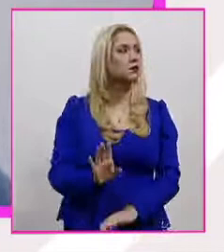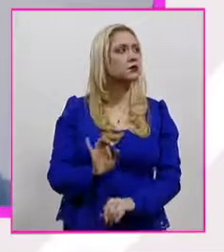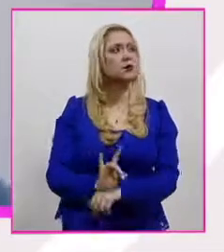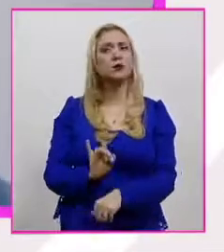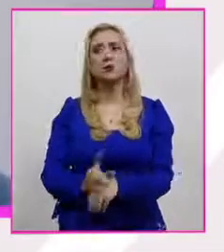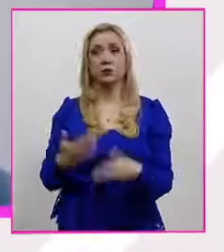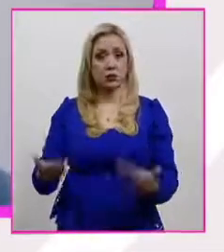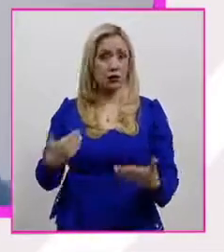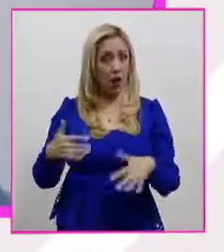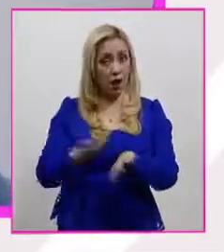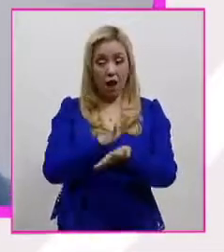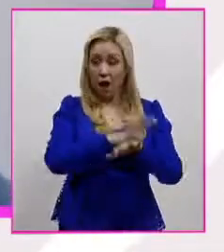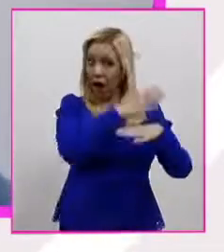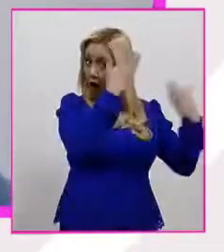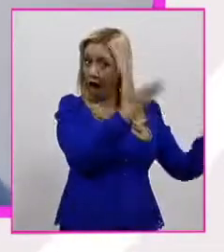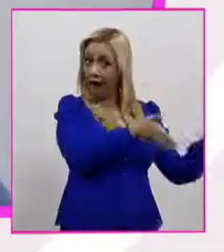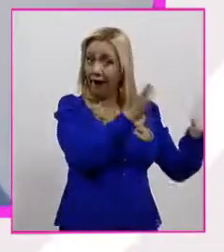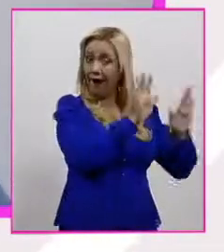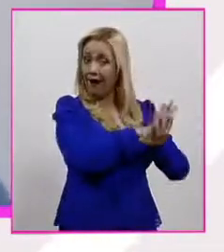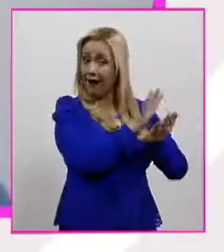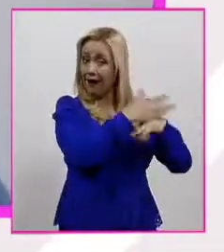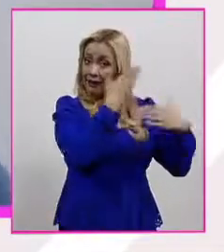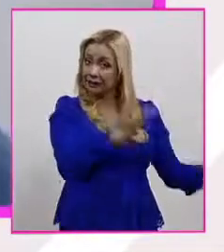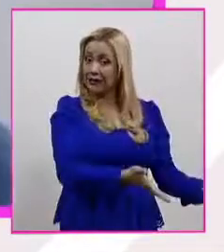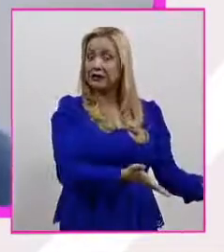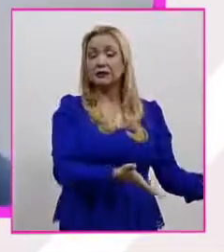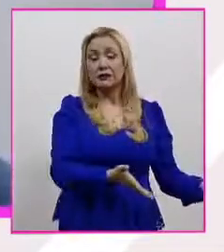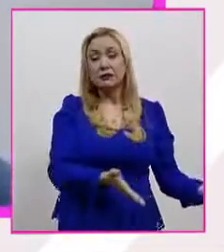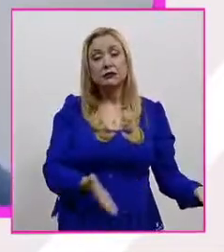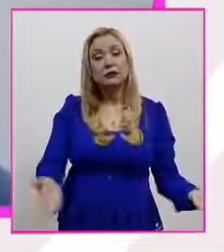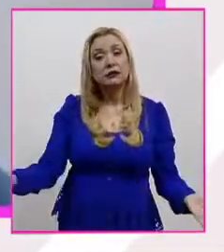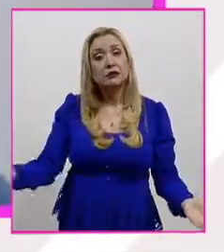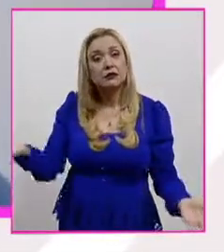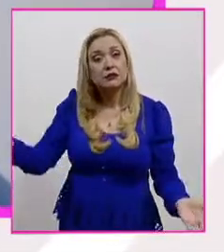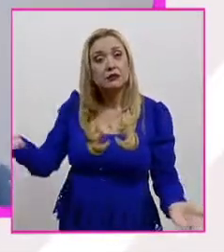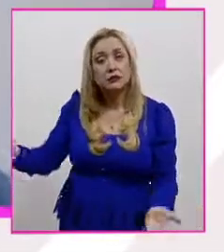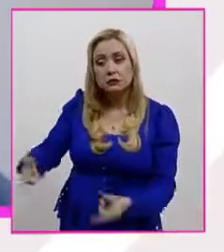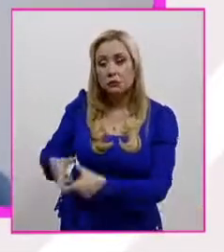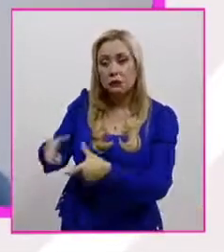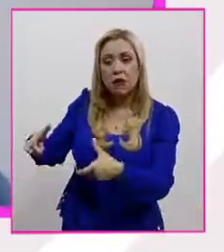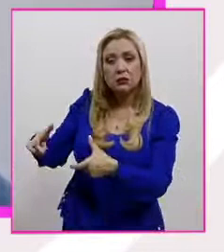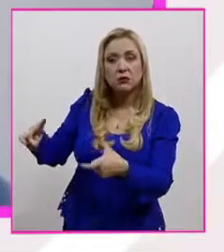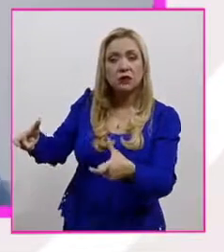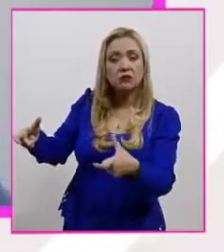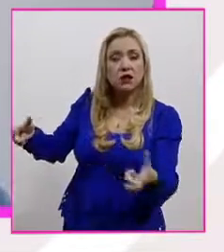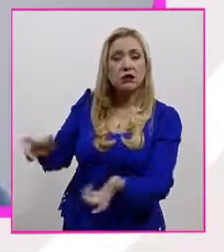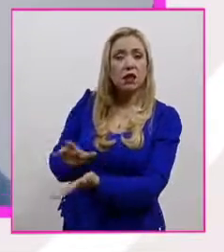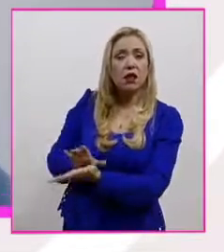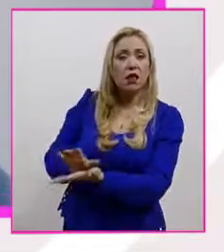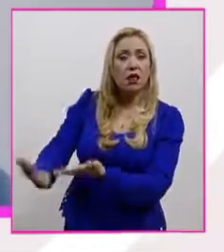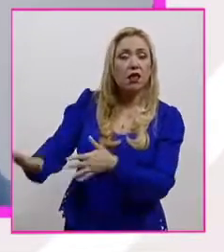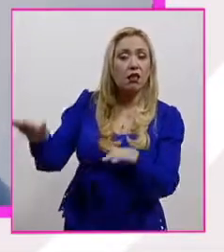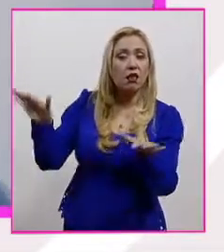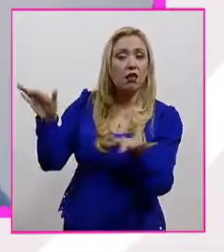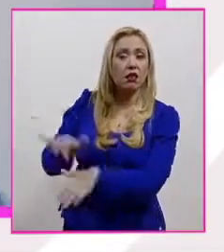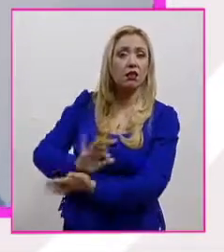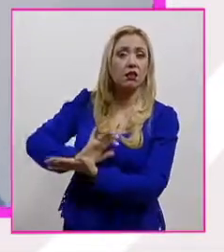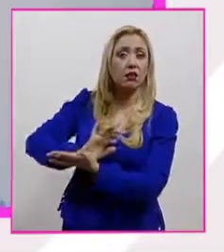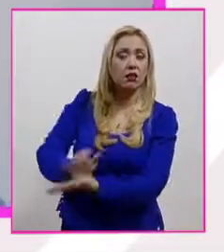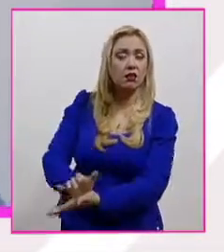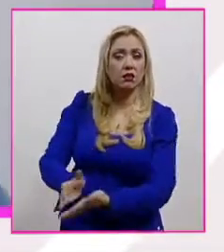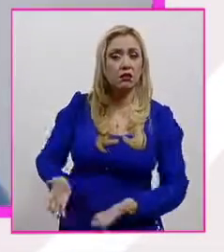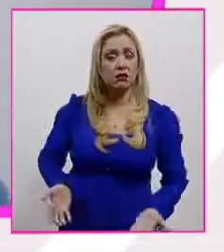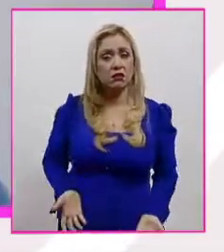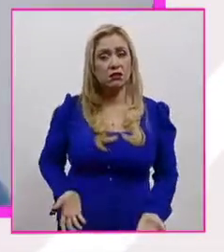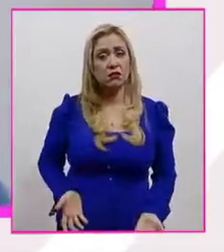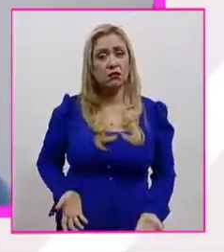criterios racistas, pues justo el racismo, la discriminación y la marginación aumentan ¿no? Cada vez que finges, ay, es que no me estoy fijando en las personas,